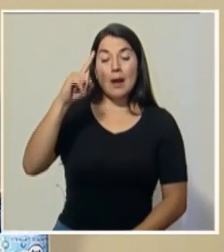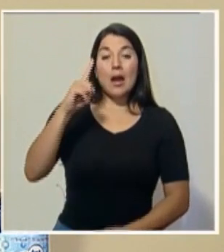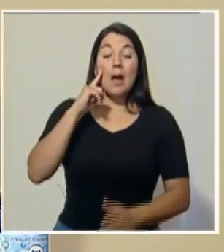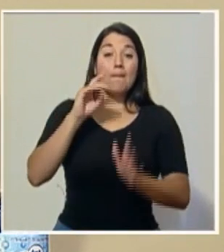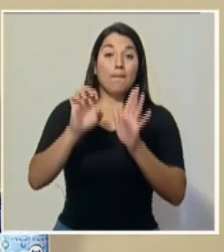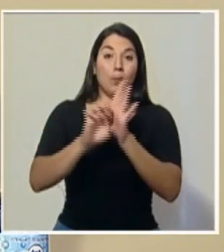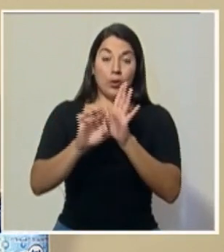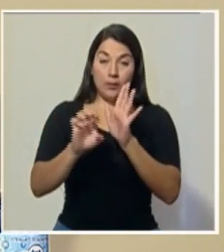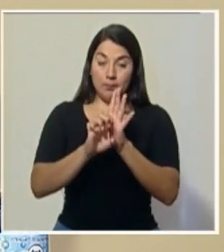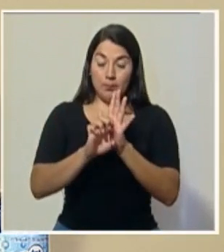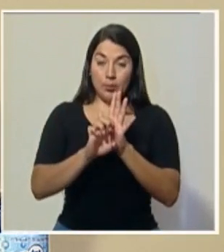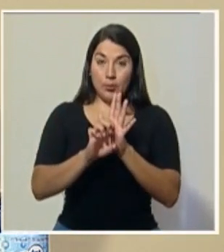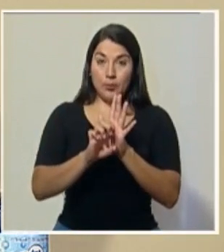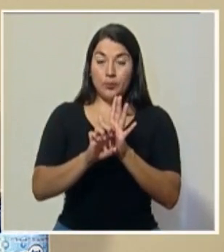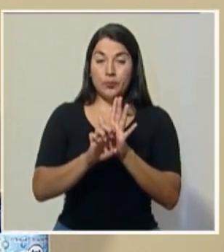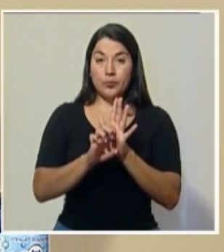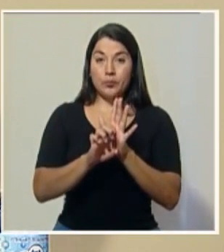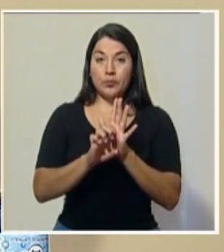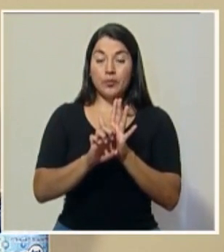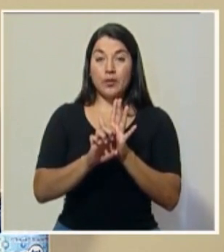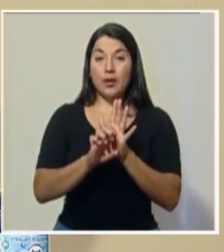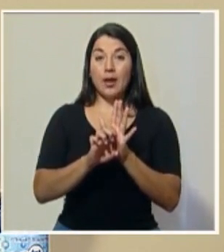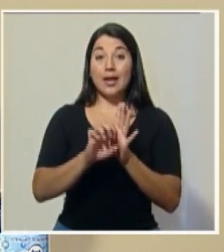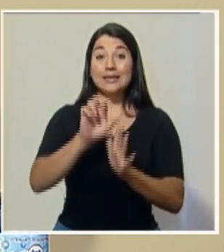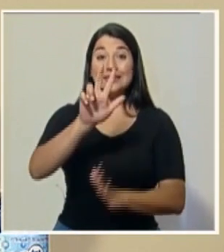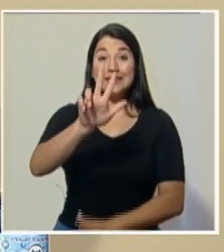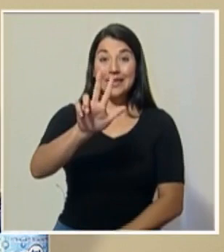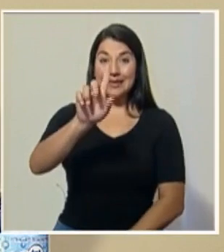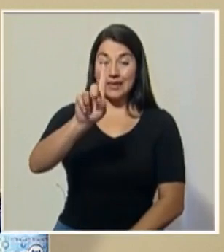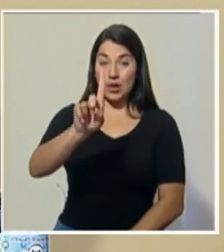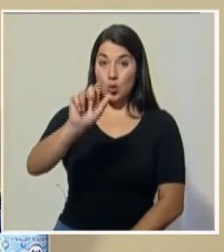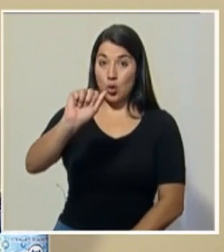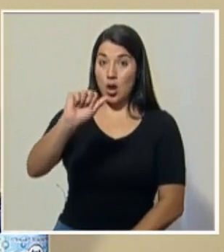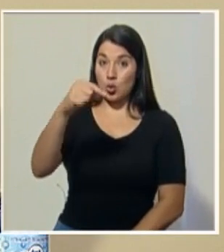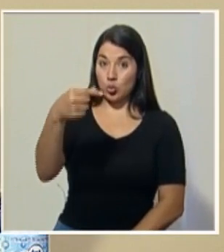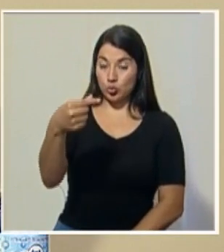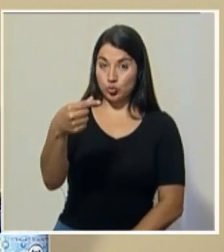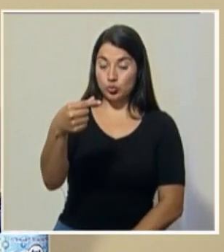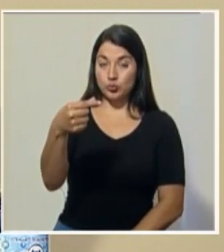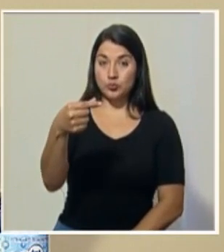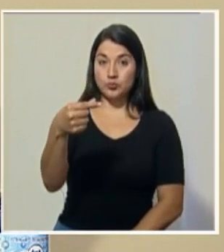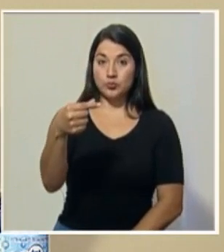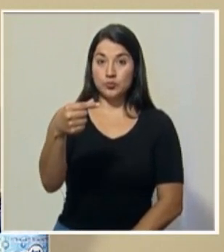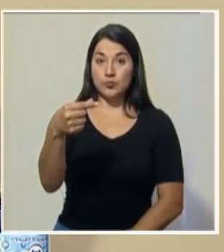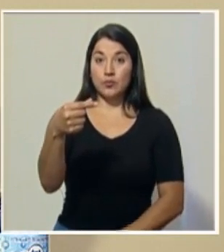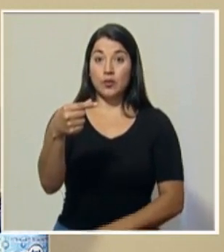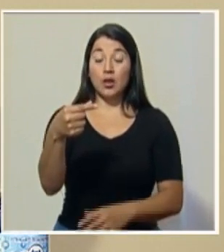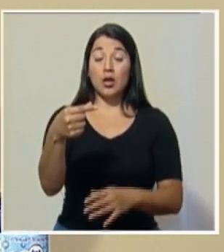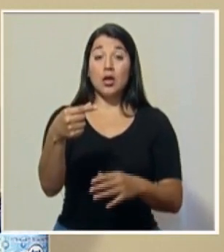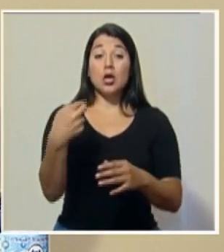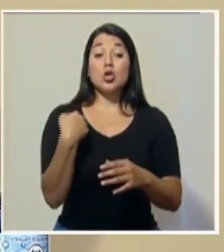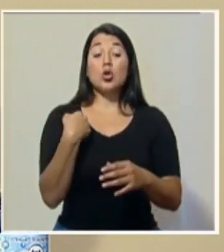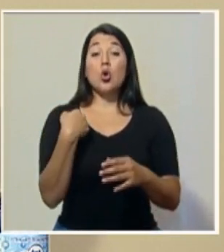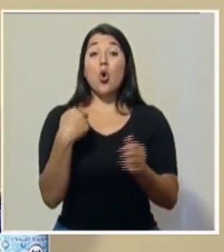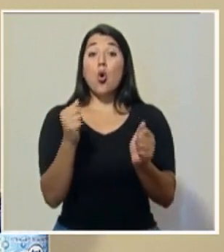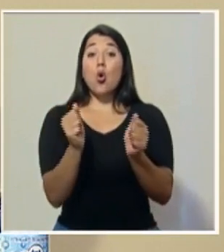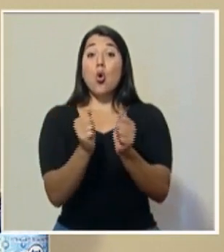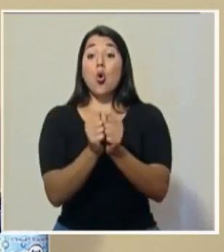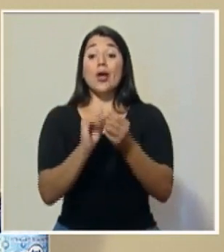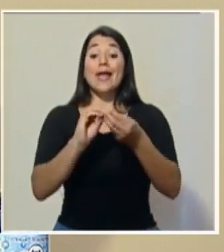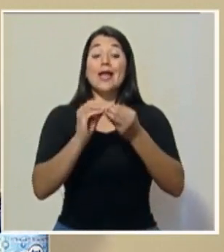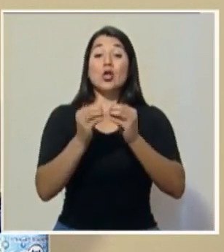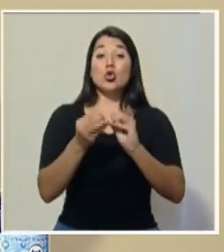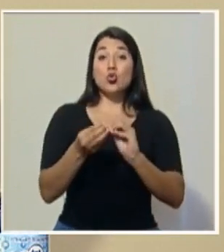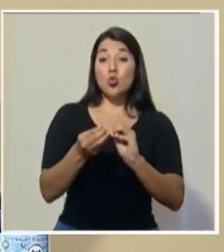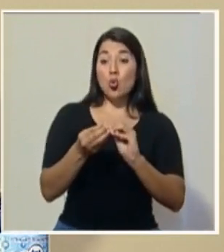por ejemplo, el 31 de agosto, con la proyección que tenemos al